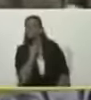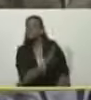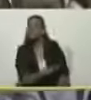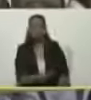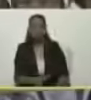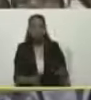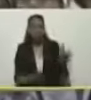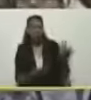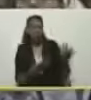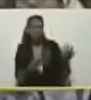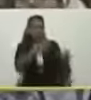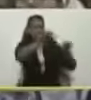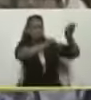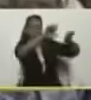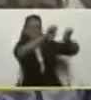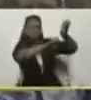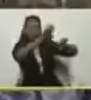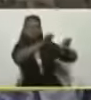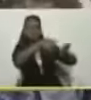vituperean a la mujer,